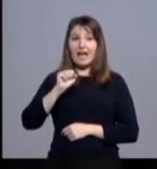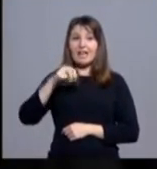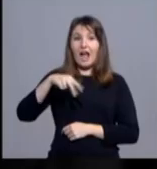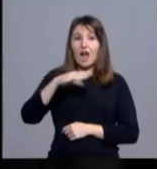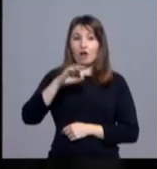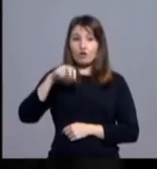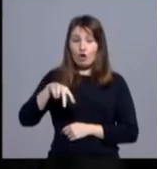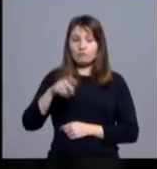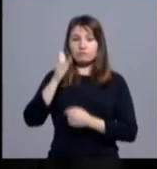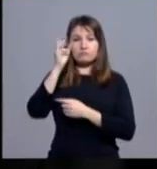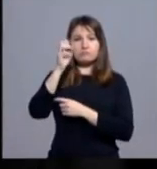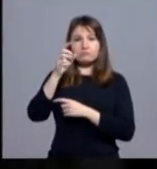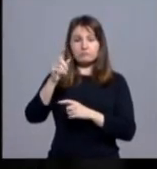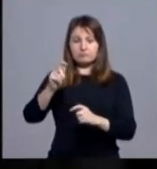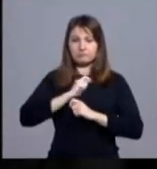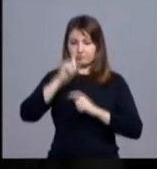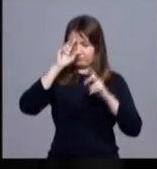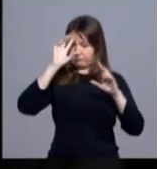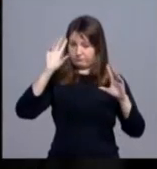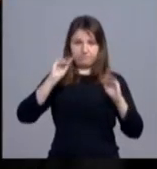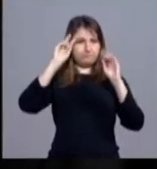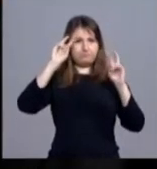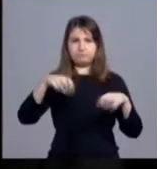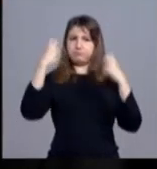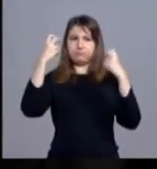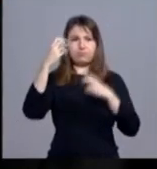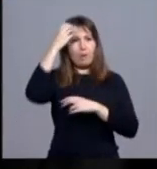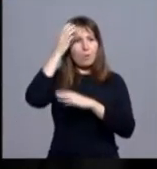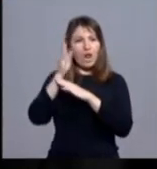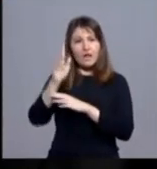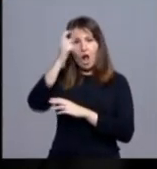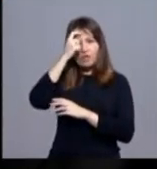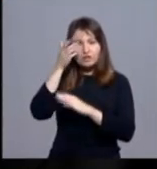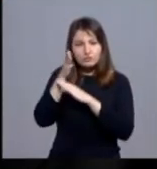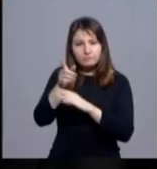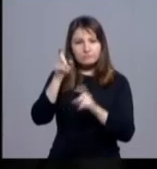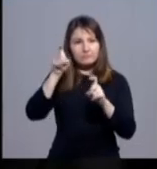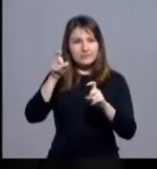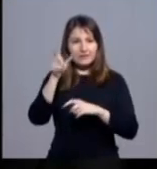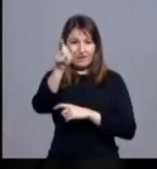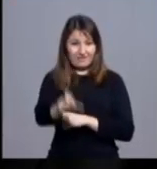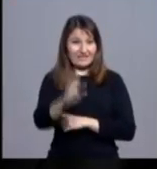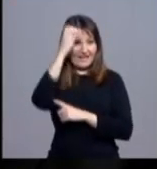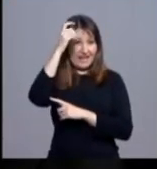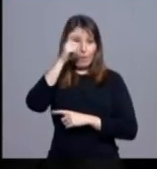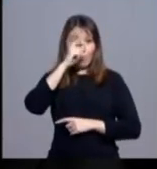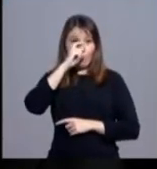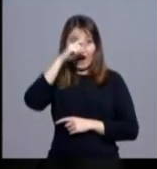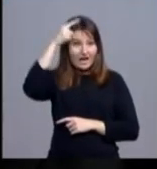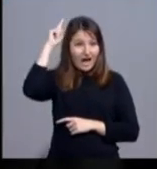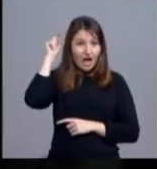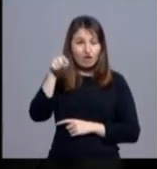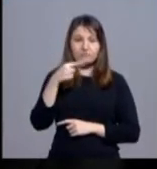completo ese concepto de la monarquía y le hizo ver al rey Juan Carlos que tenía que ser la iglesia